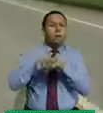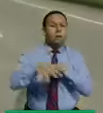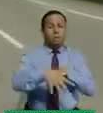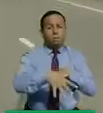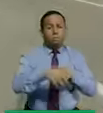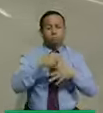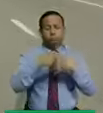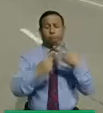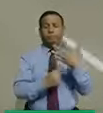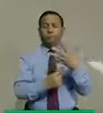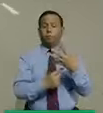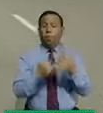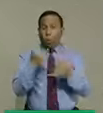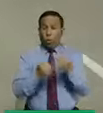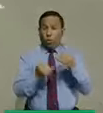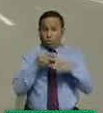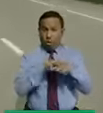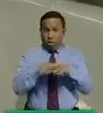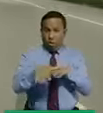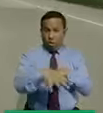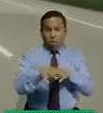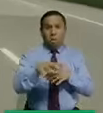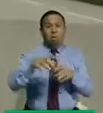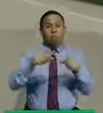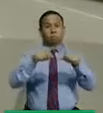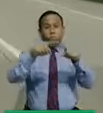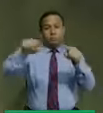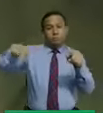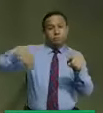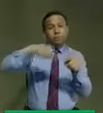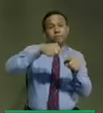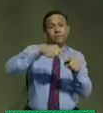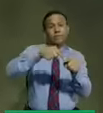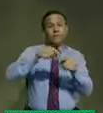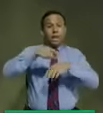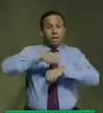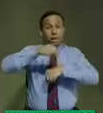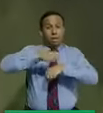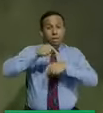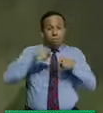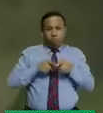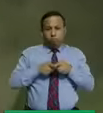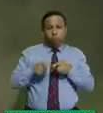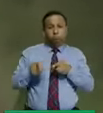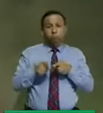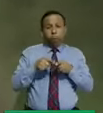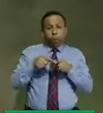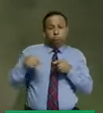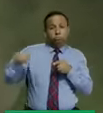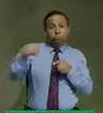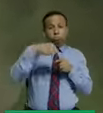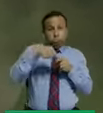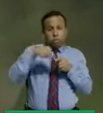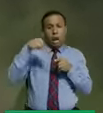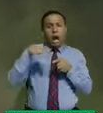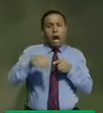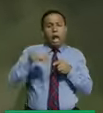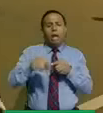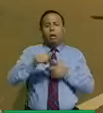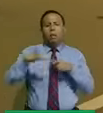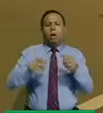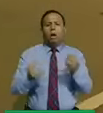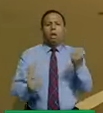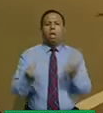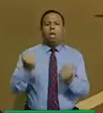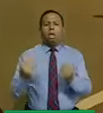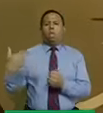En esta última se concentran en el anillo vial de Quevedo, zona donde se reportan robos y secuestros a transportistas.